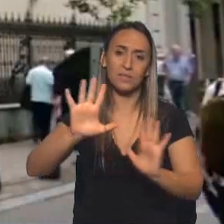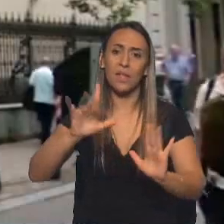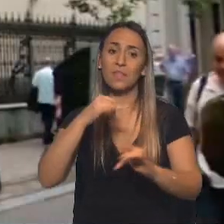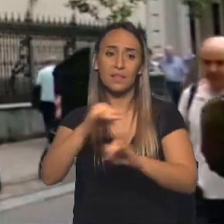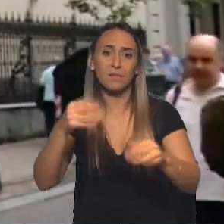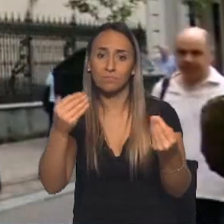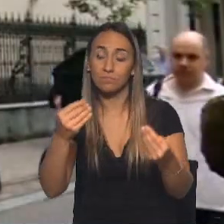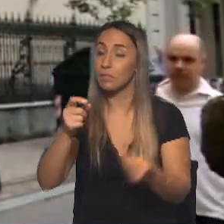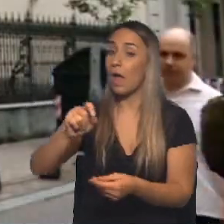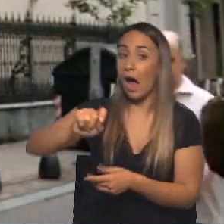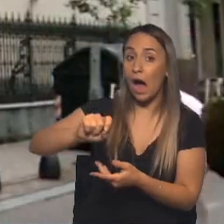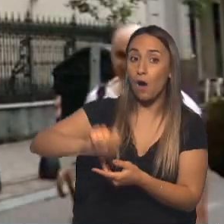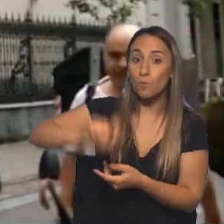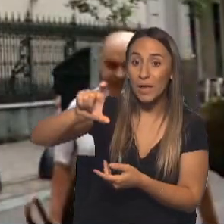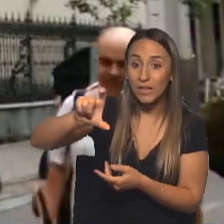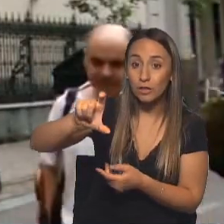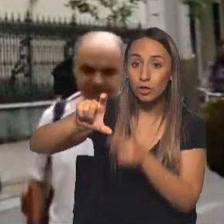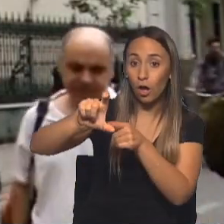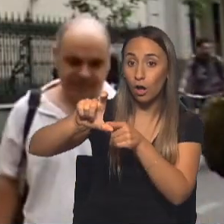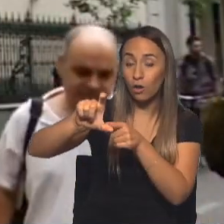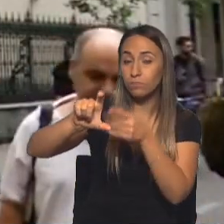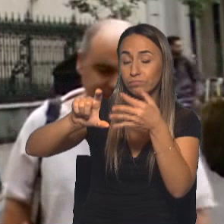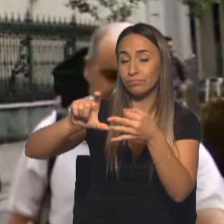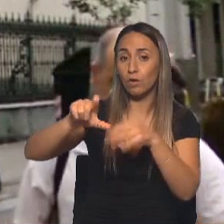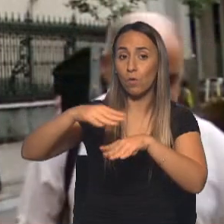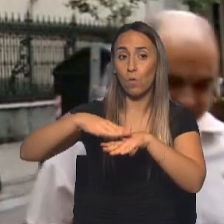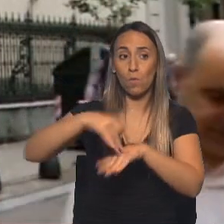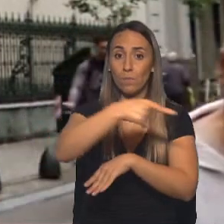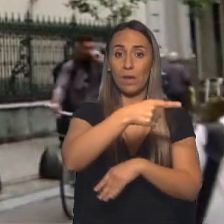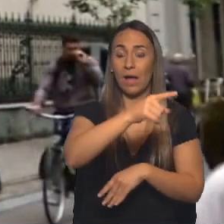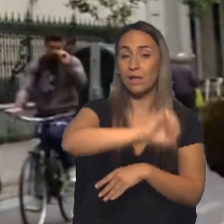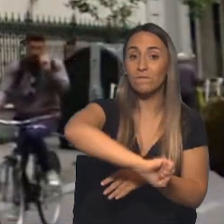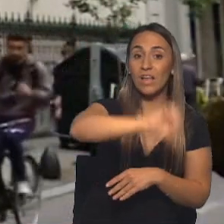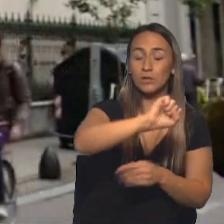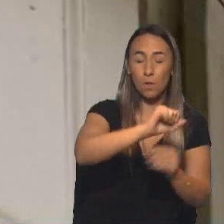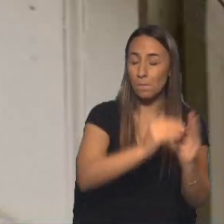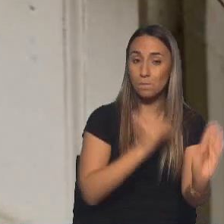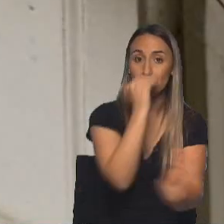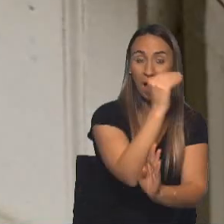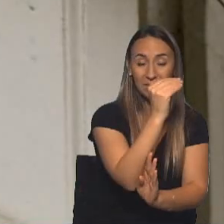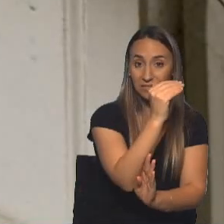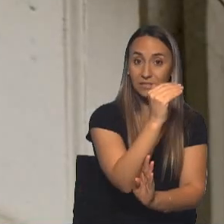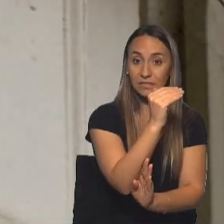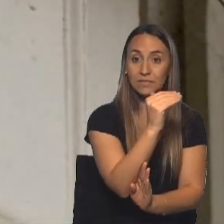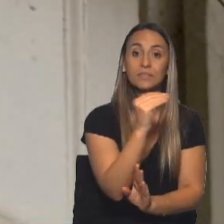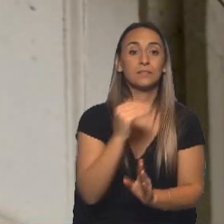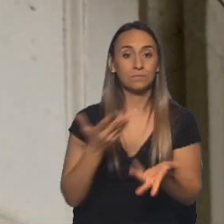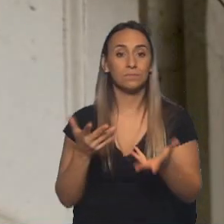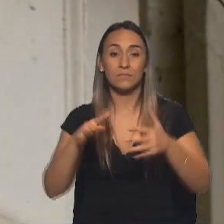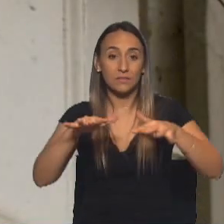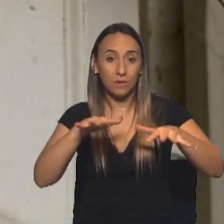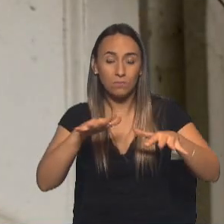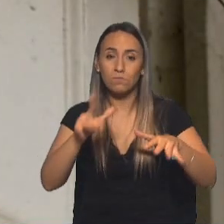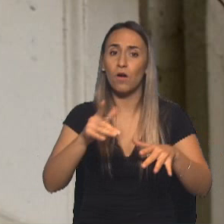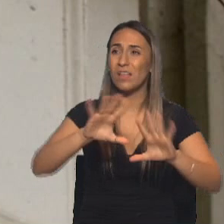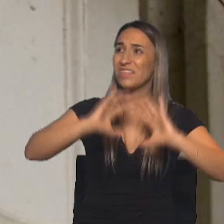trata de un aumento ocasionado justamente por este incremento inflacionario, por este shock inflacionario que se dio a